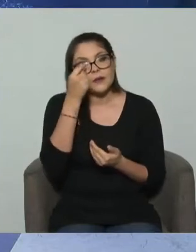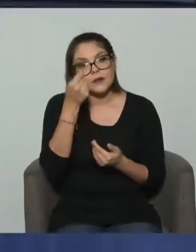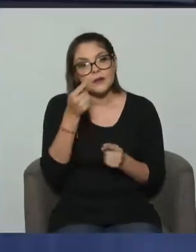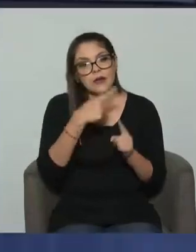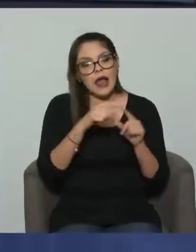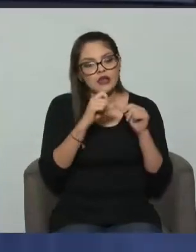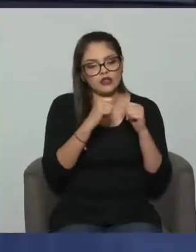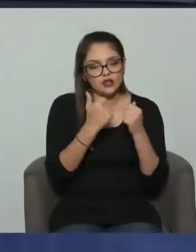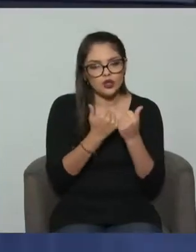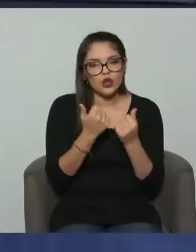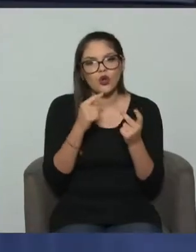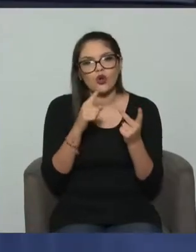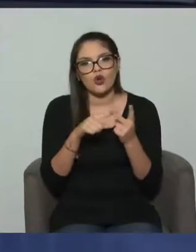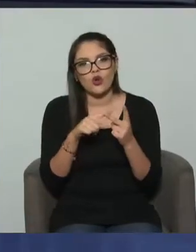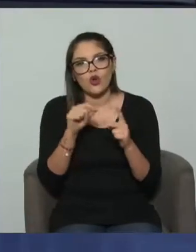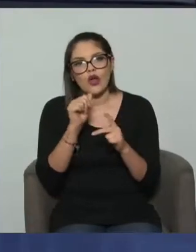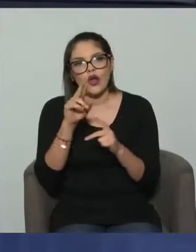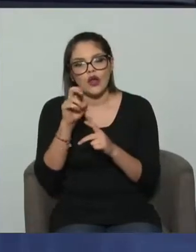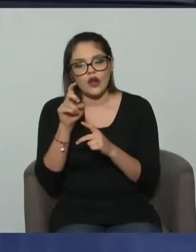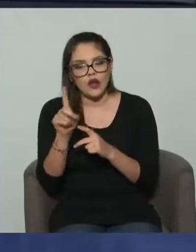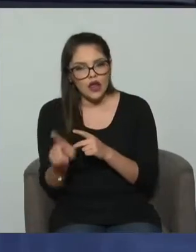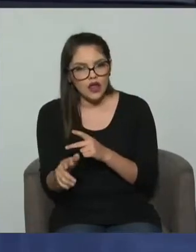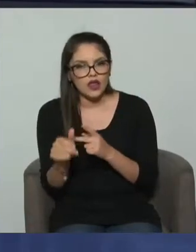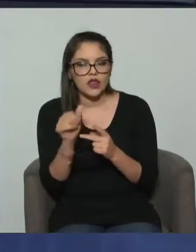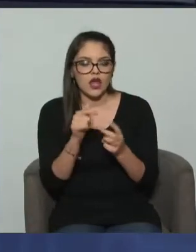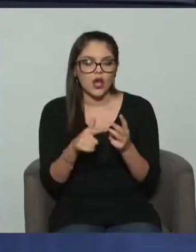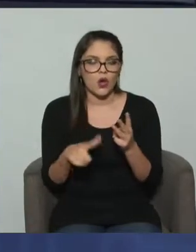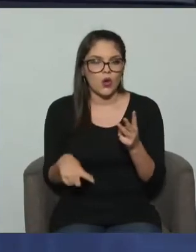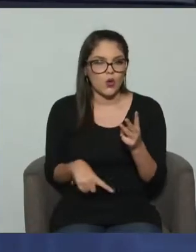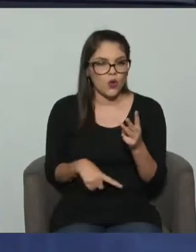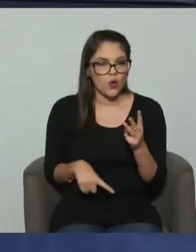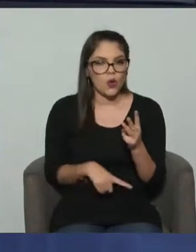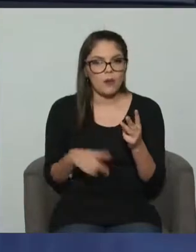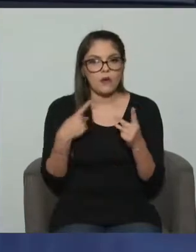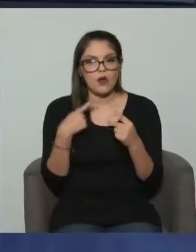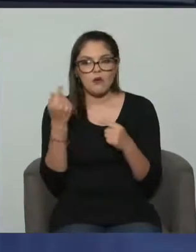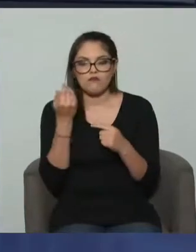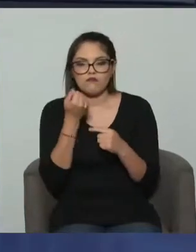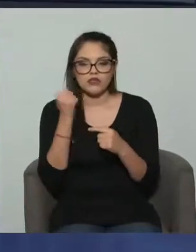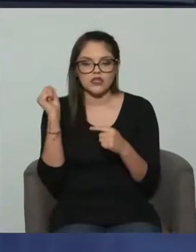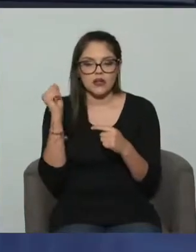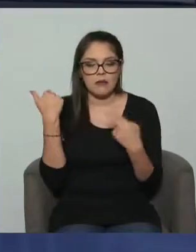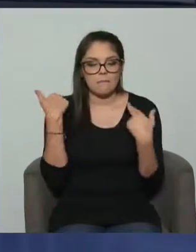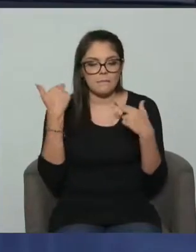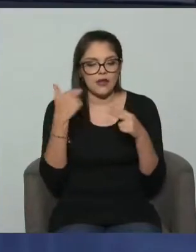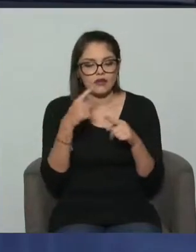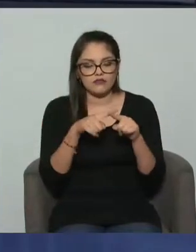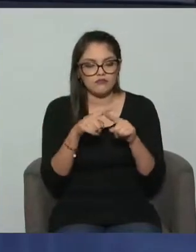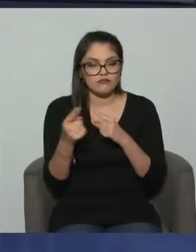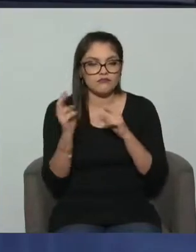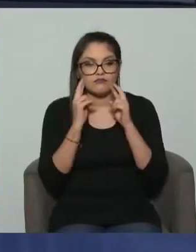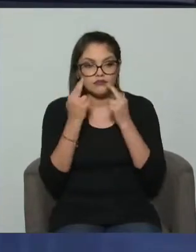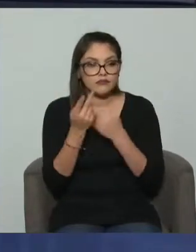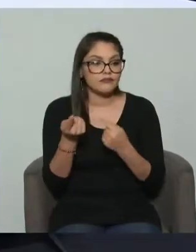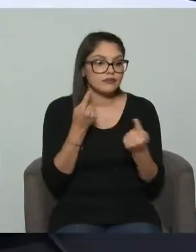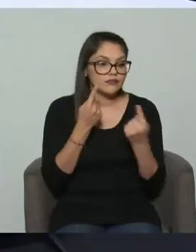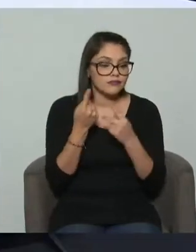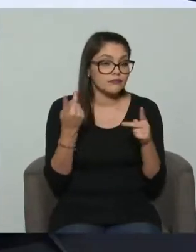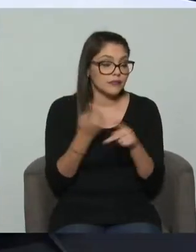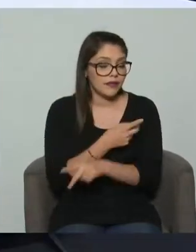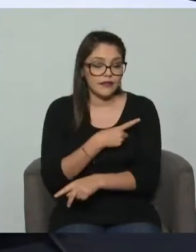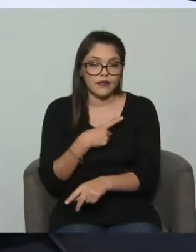organizaciones civiles como redes, el gobierno, los profesionistas, los académicos, como decir, algo está pasando y necesitamos resolverlo.